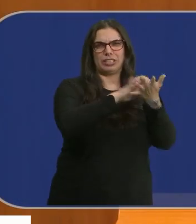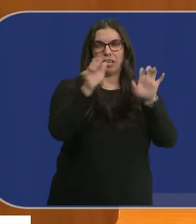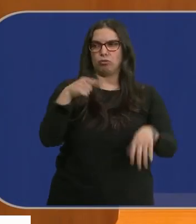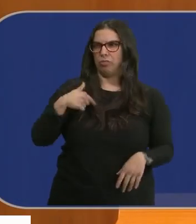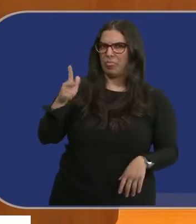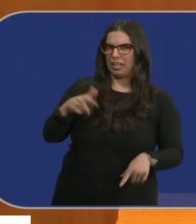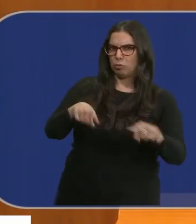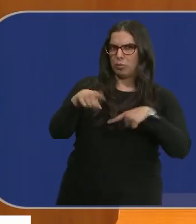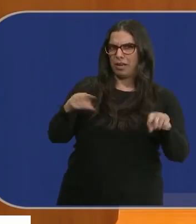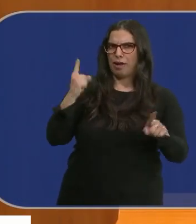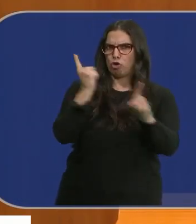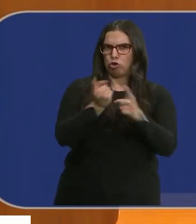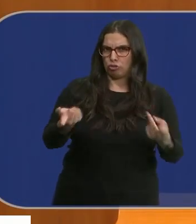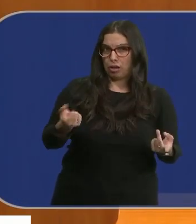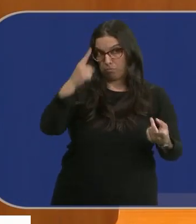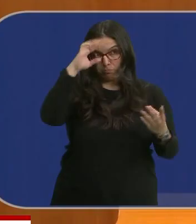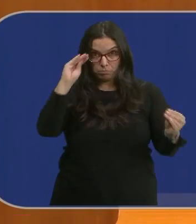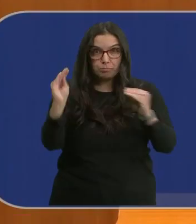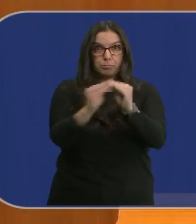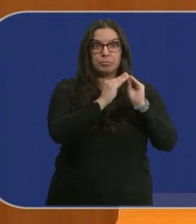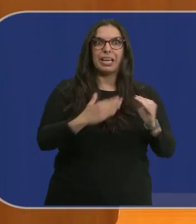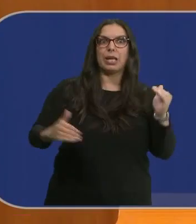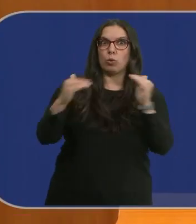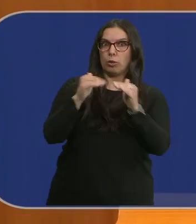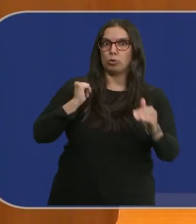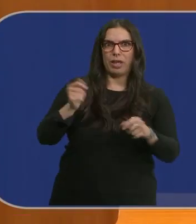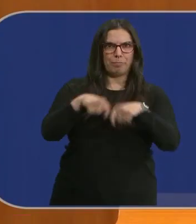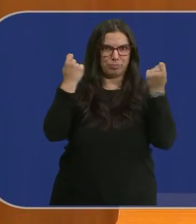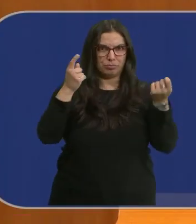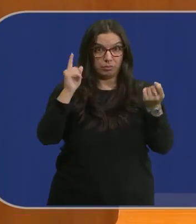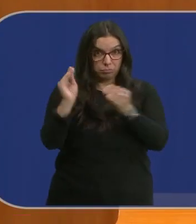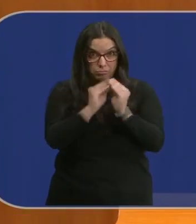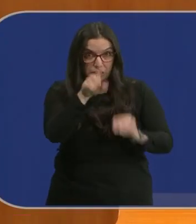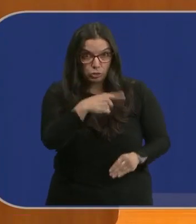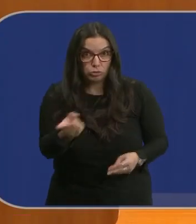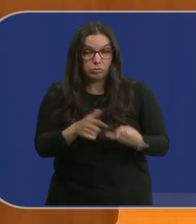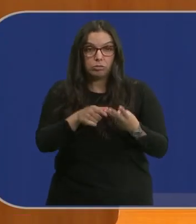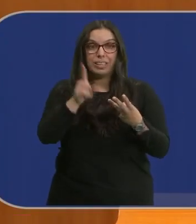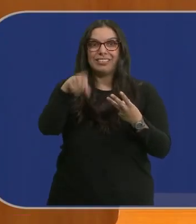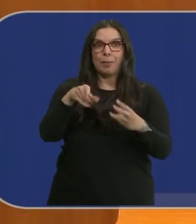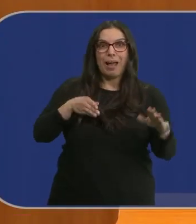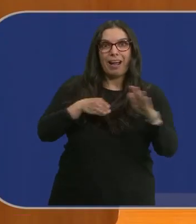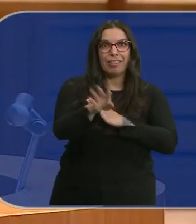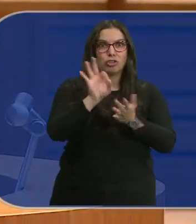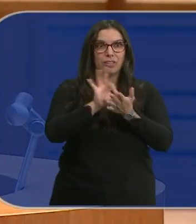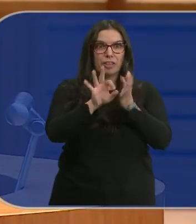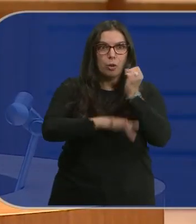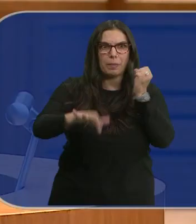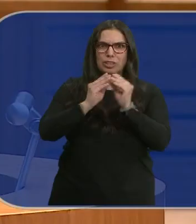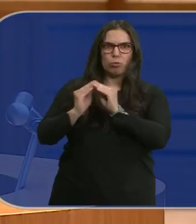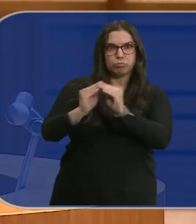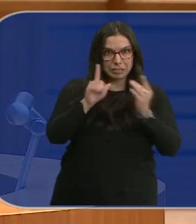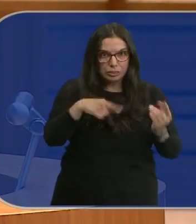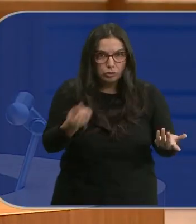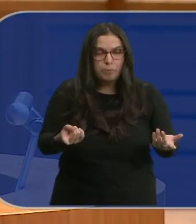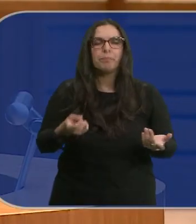de acuerdo. Un ataque al derecho de igualdad de oportunidades, estaremos todos de acuerdo. y un ataque al acceso a los servicios básicos. El